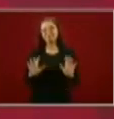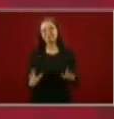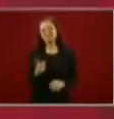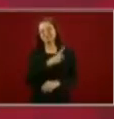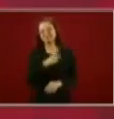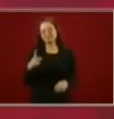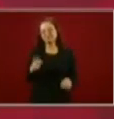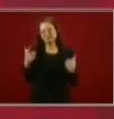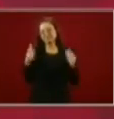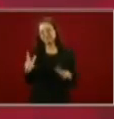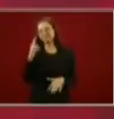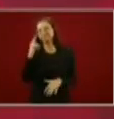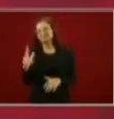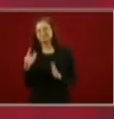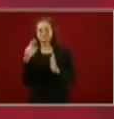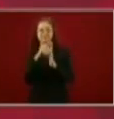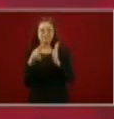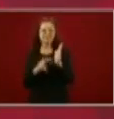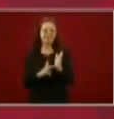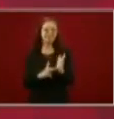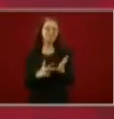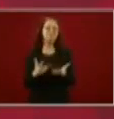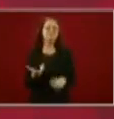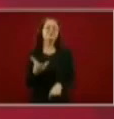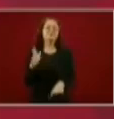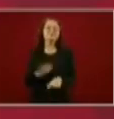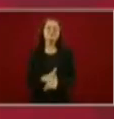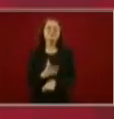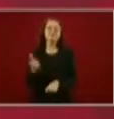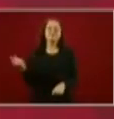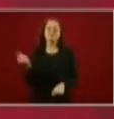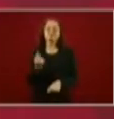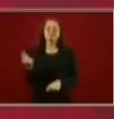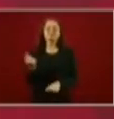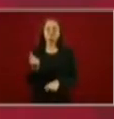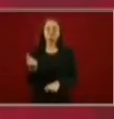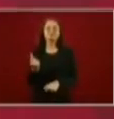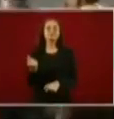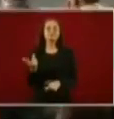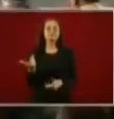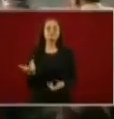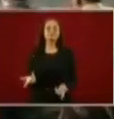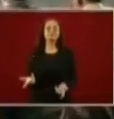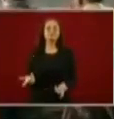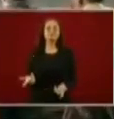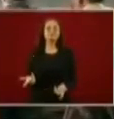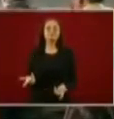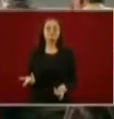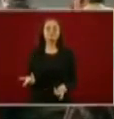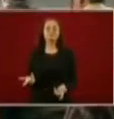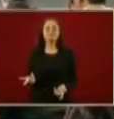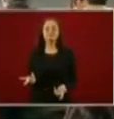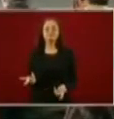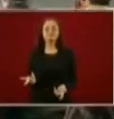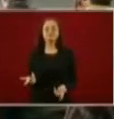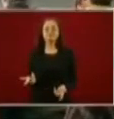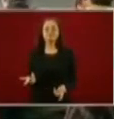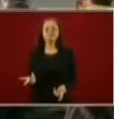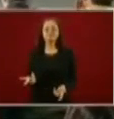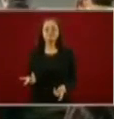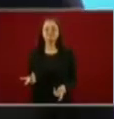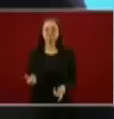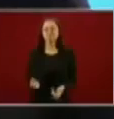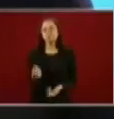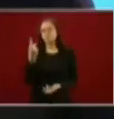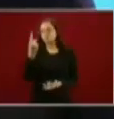ser del tamaño de un avión comercial. Caben 210 personas, tengo entendido. Pero es como si fuera una sala, un comedor, una sala de